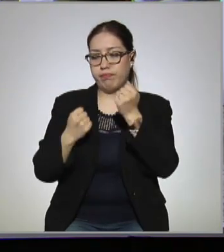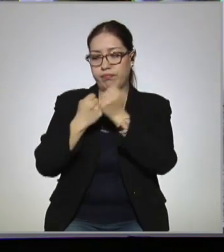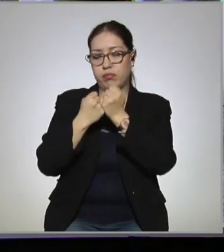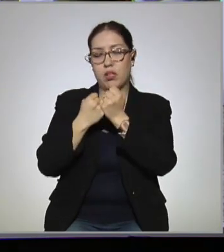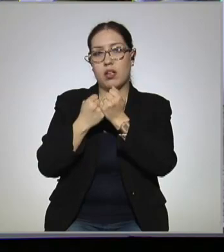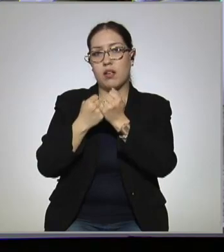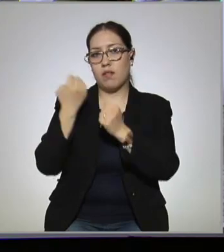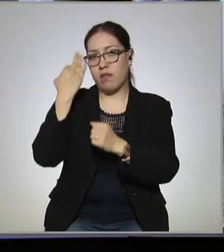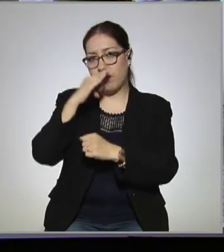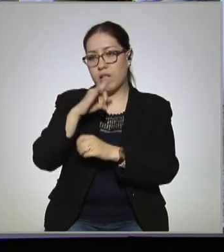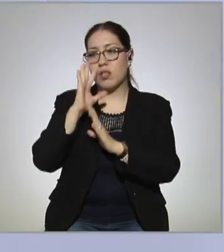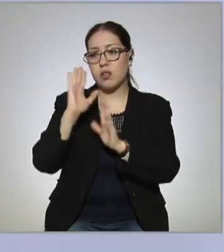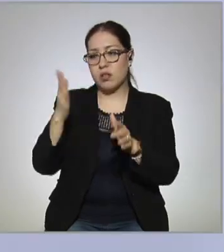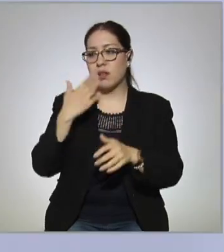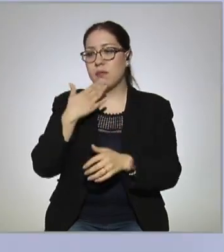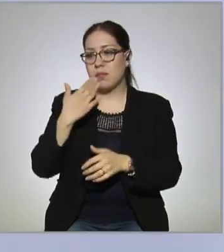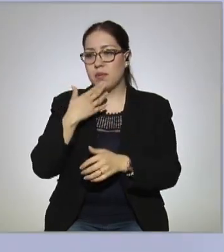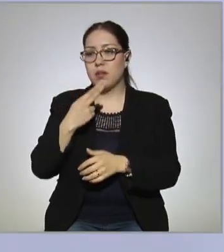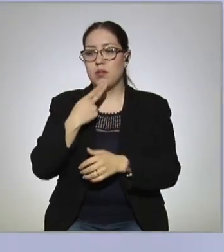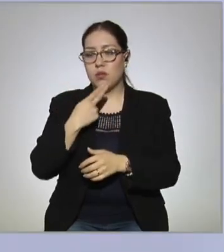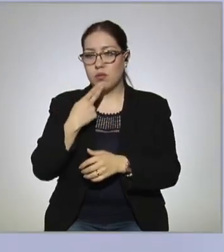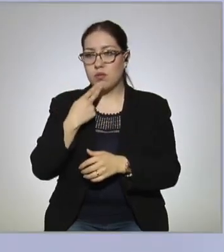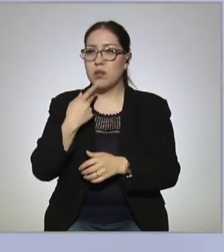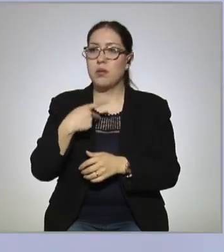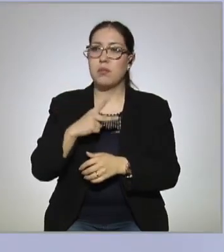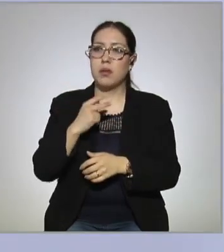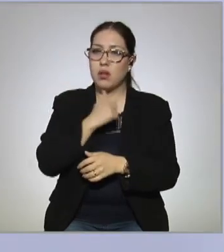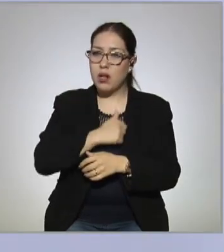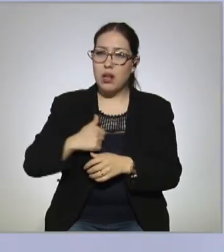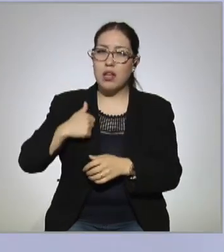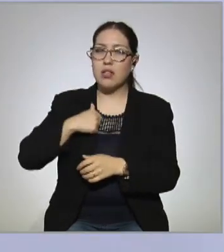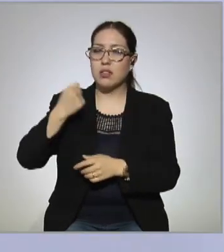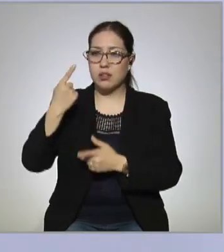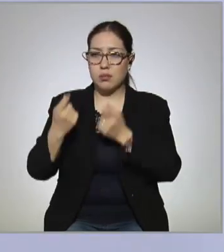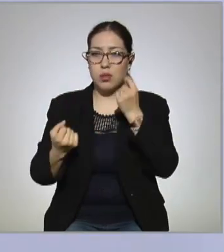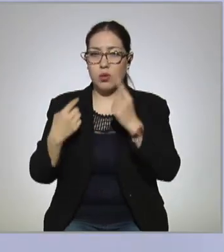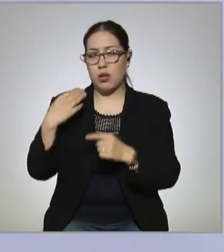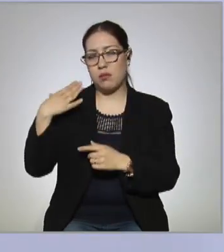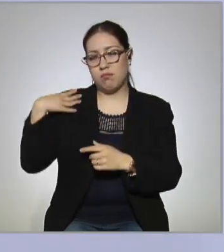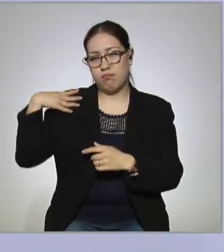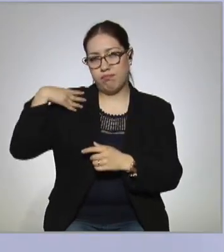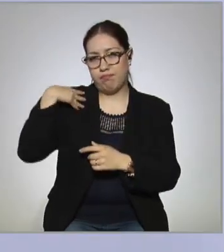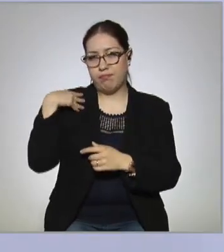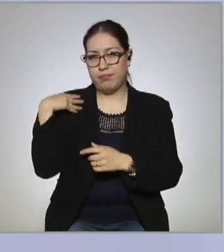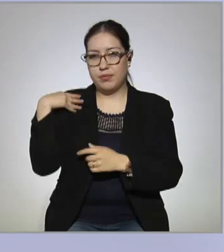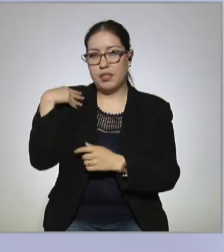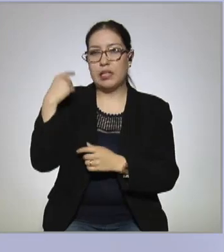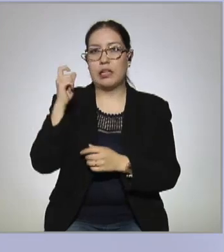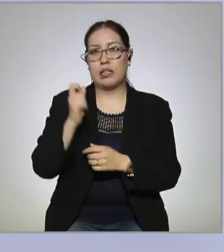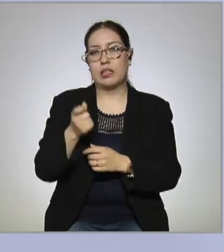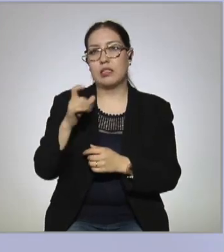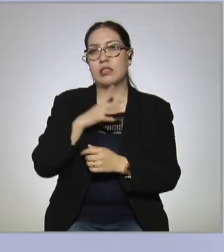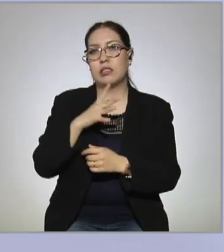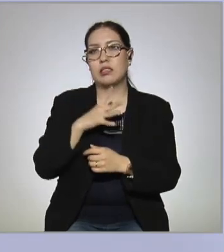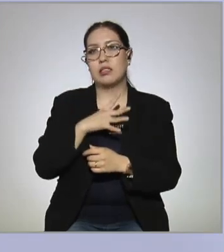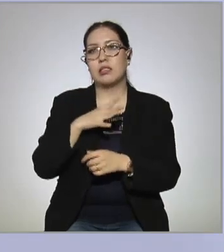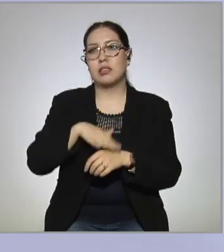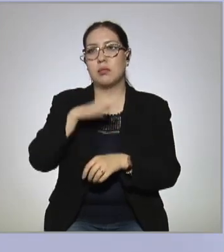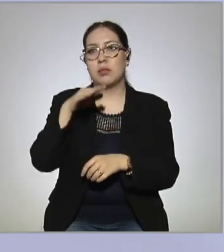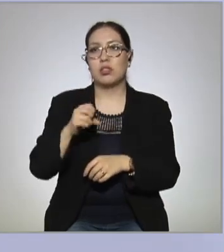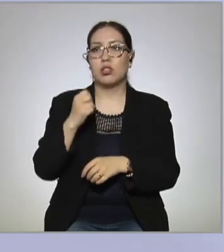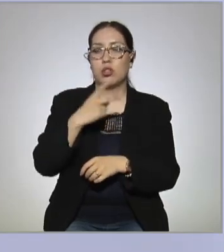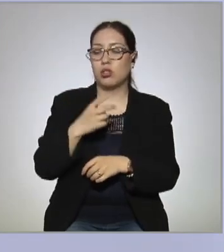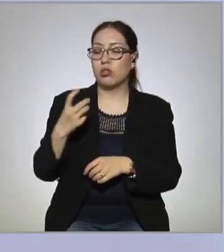vida. Desafortunadamente, para lesiones masivas del manguito rotador, esto quiere decir que las lesiones que involucran al menos 2 o